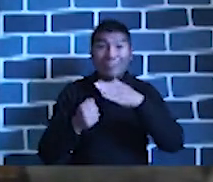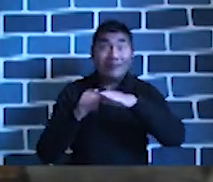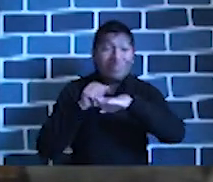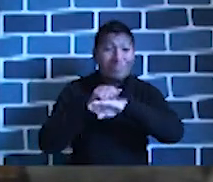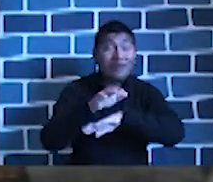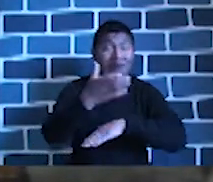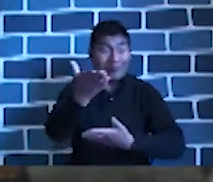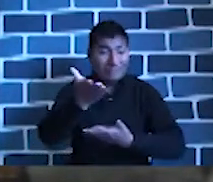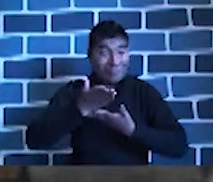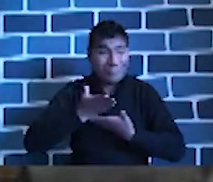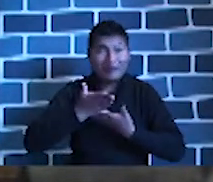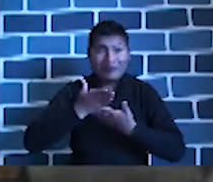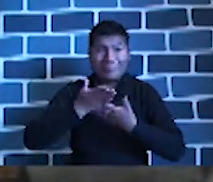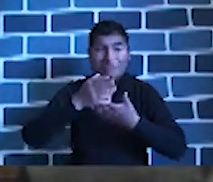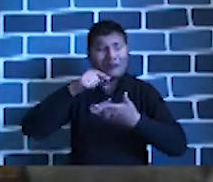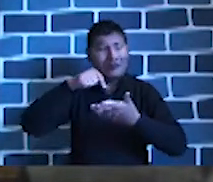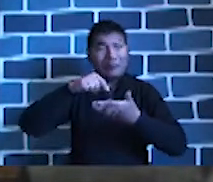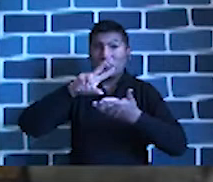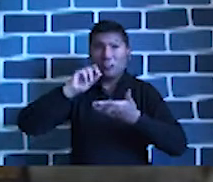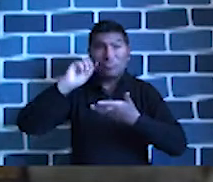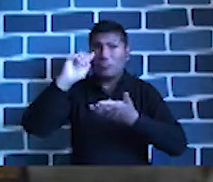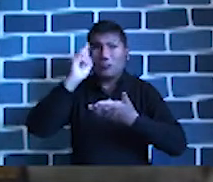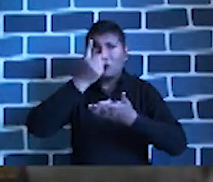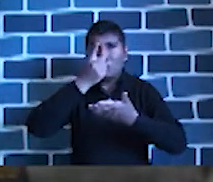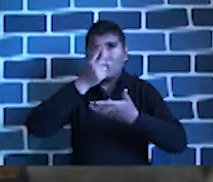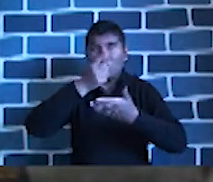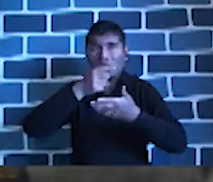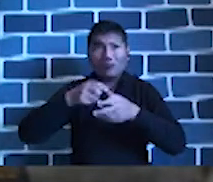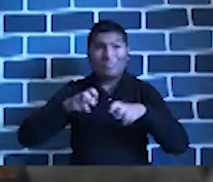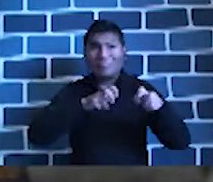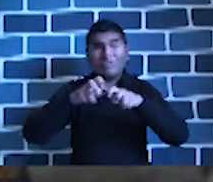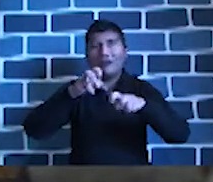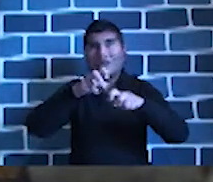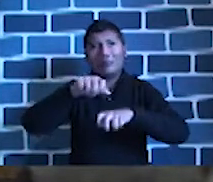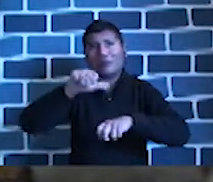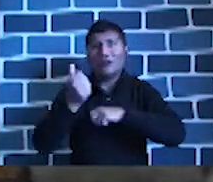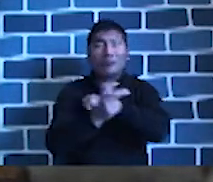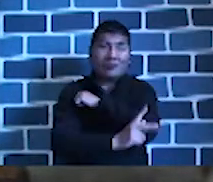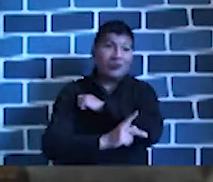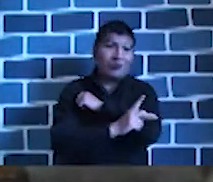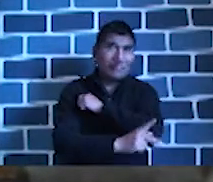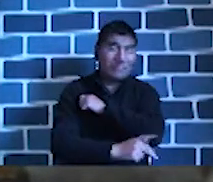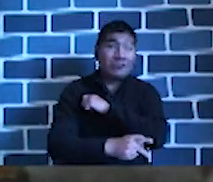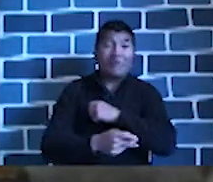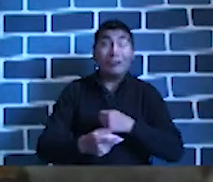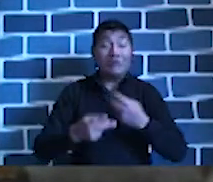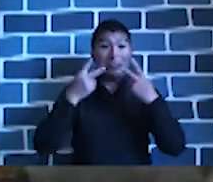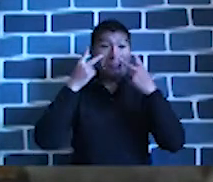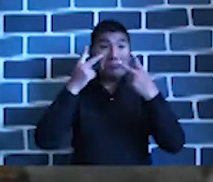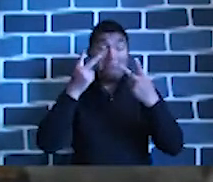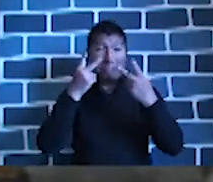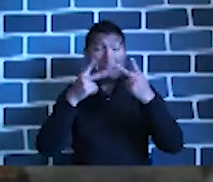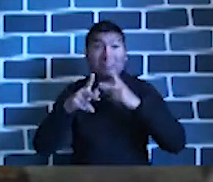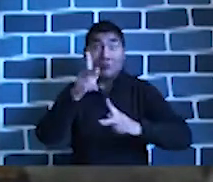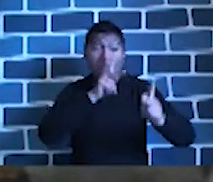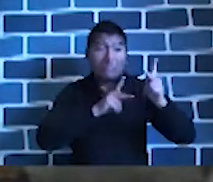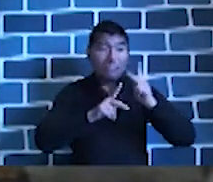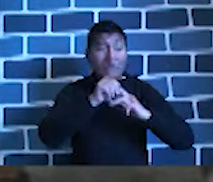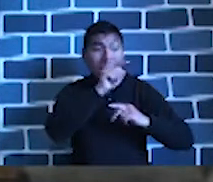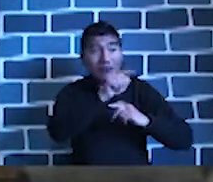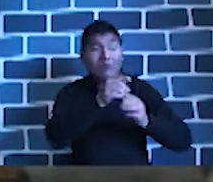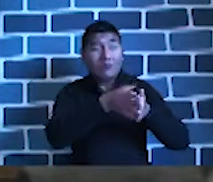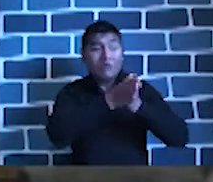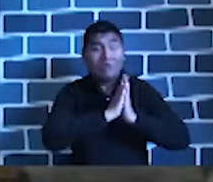título: no se trata solo de inmigrantes. La escucha de la gente, la que nos pide